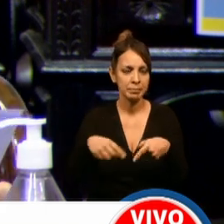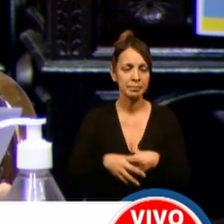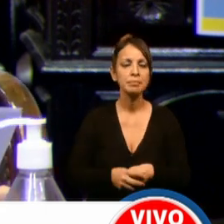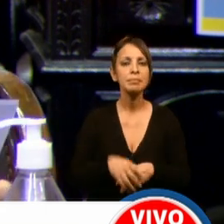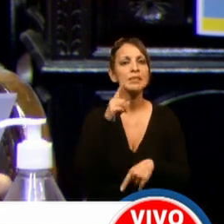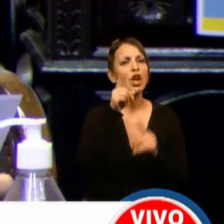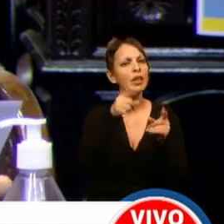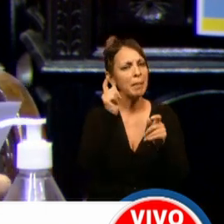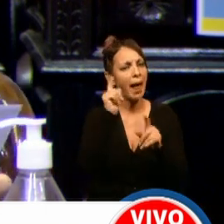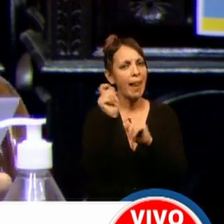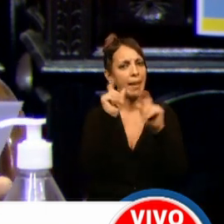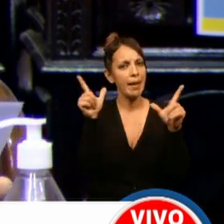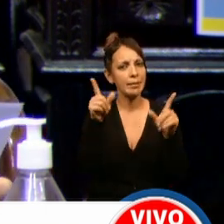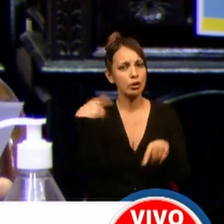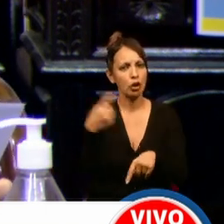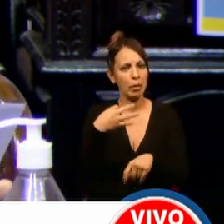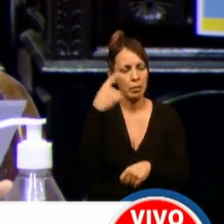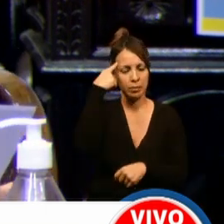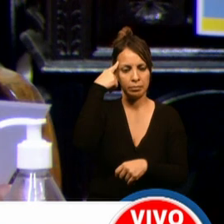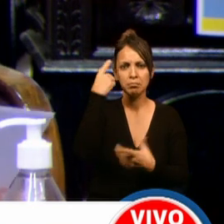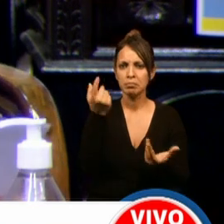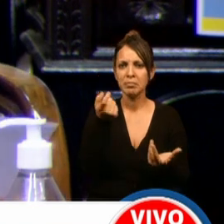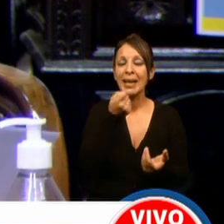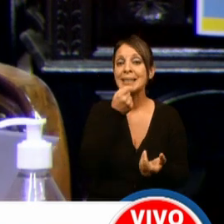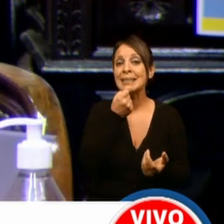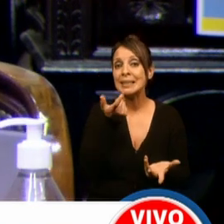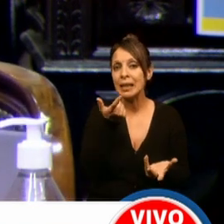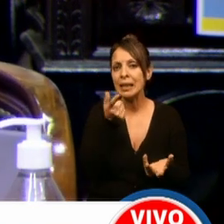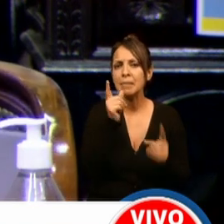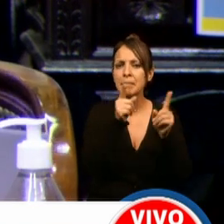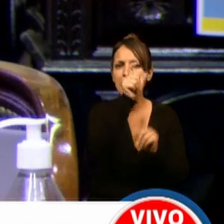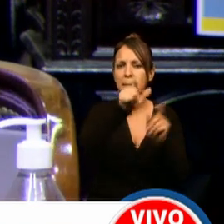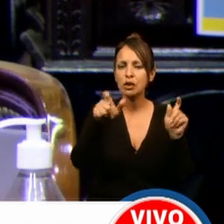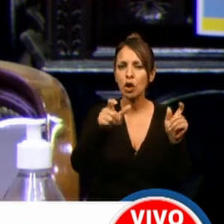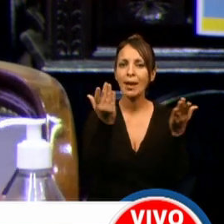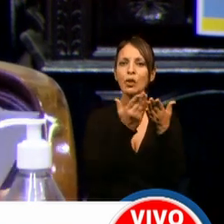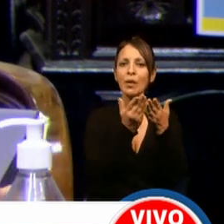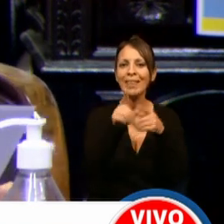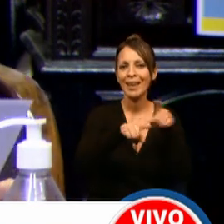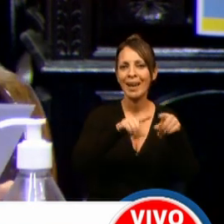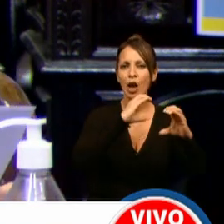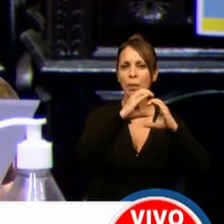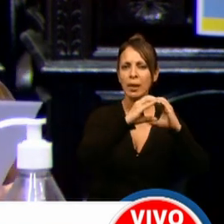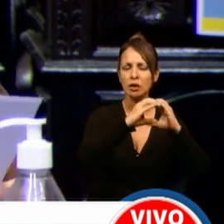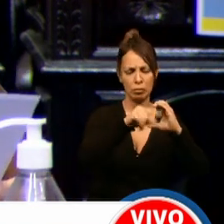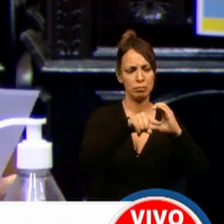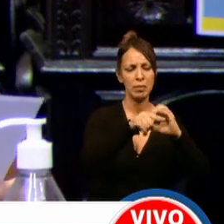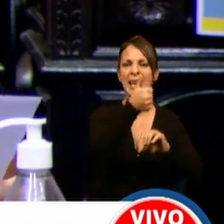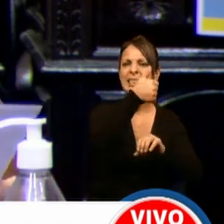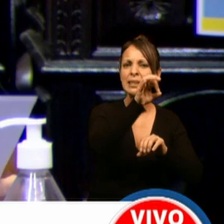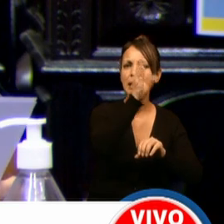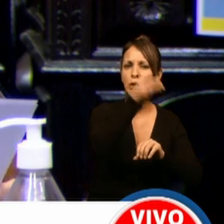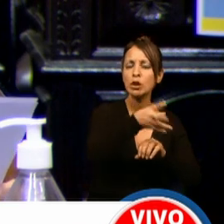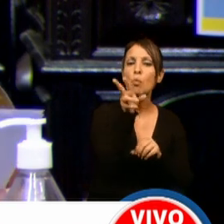alerta y debemos preguntarnos si nos entre los estudiantes de comunicación hay un 60 por ciento que son